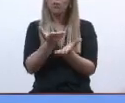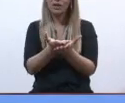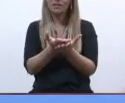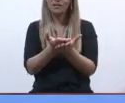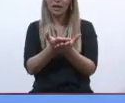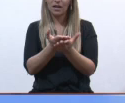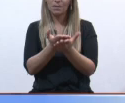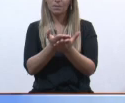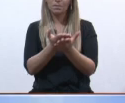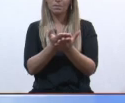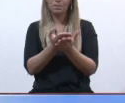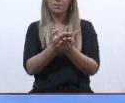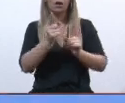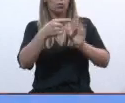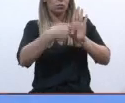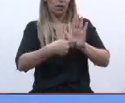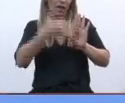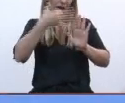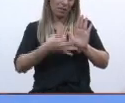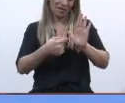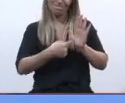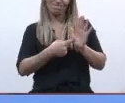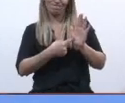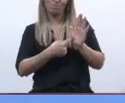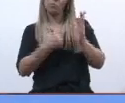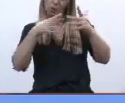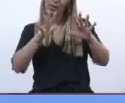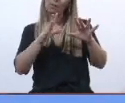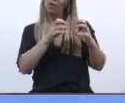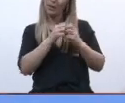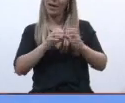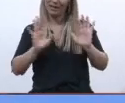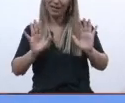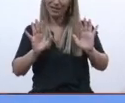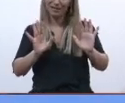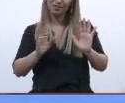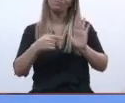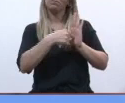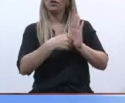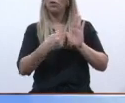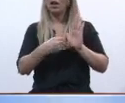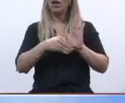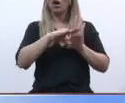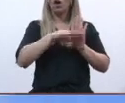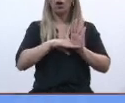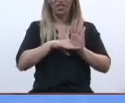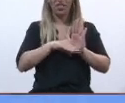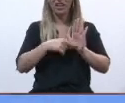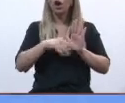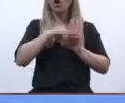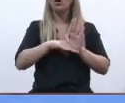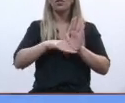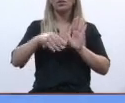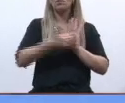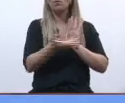entre las cuestiones que la verdad son bastante discutibles, es un orden público planteando un desorden público. El orden público,